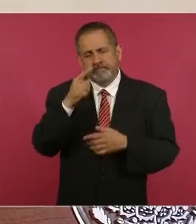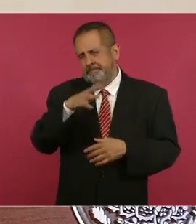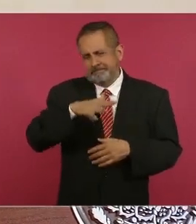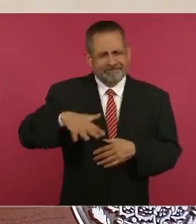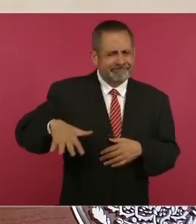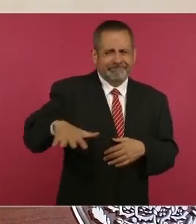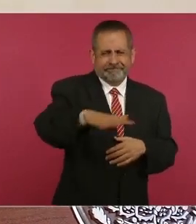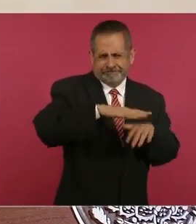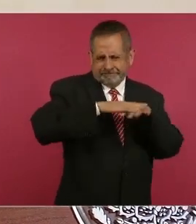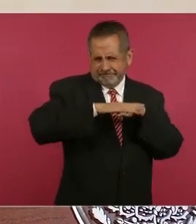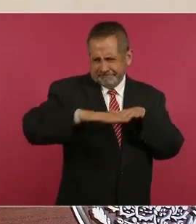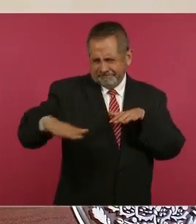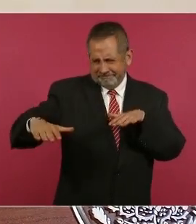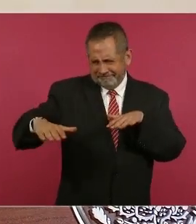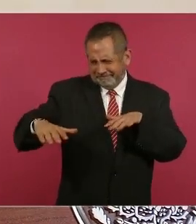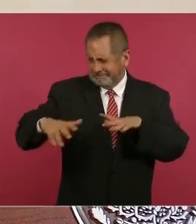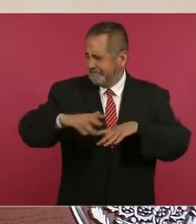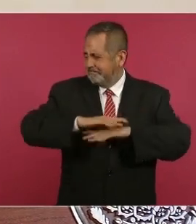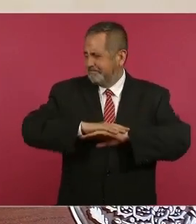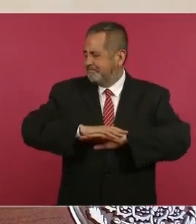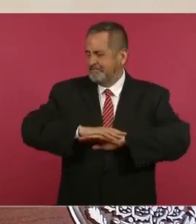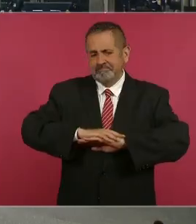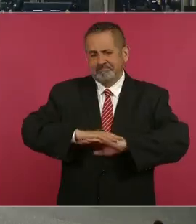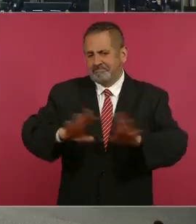la planicie,